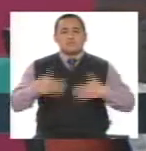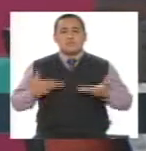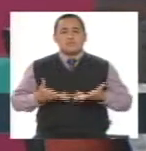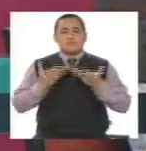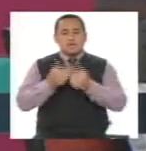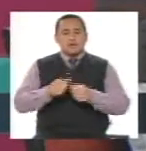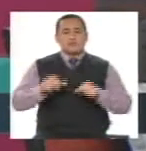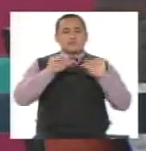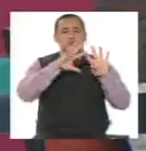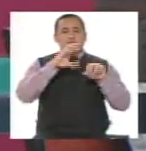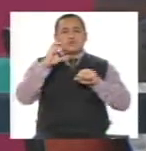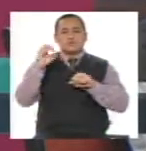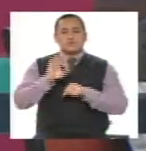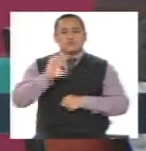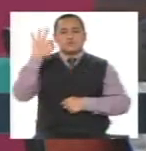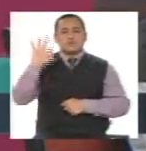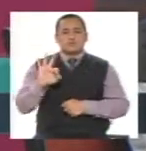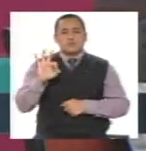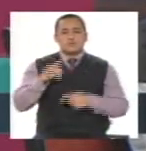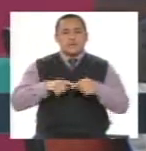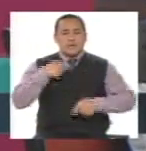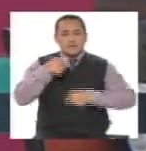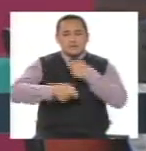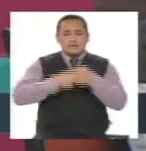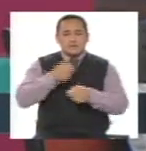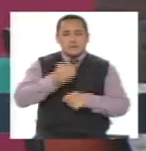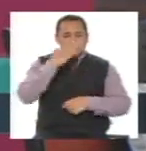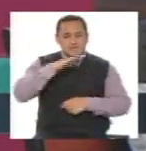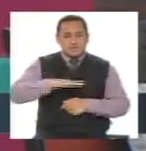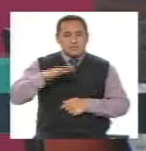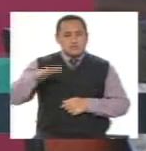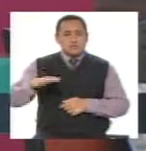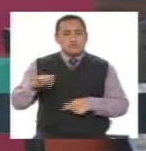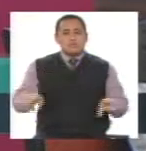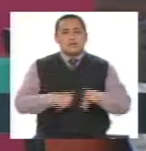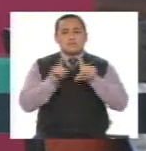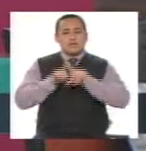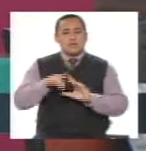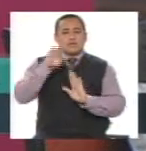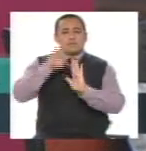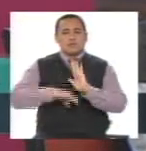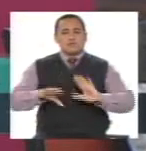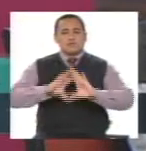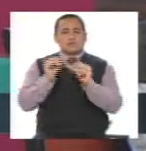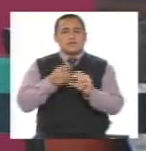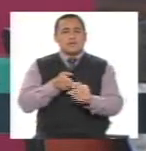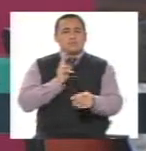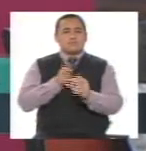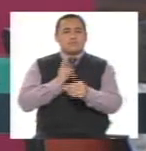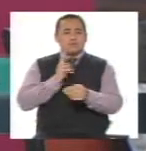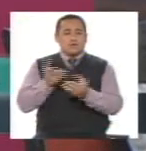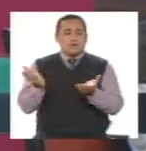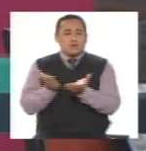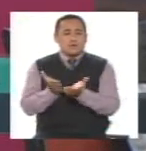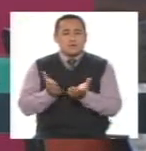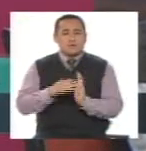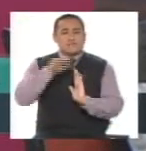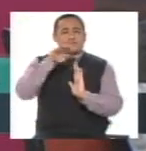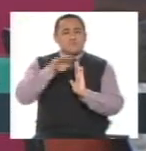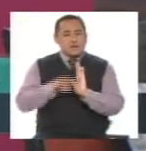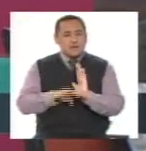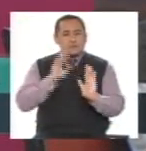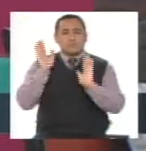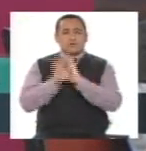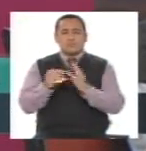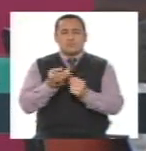un 900%. La inversión en primera infancia disminuye de la deserción escolar, disminuye